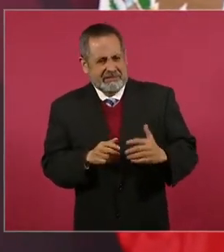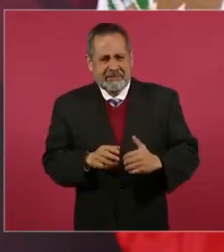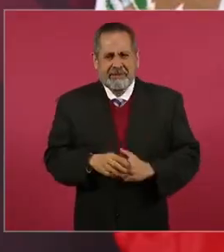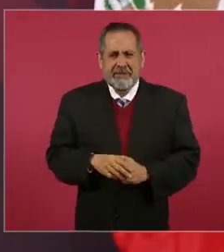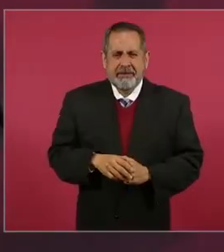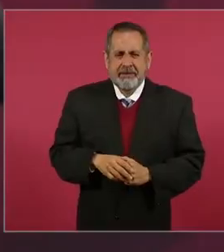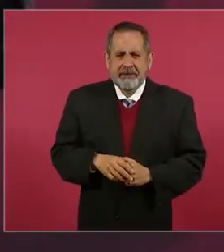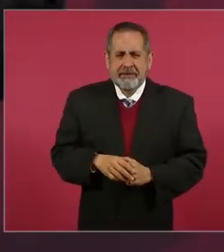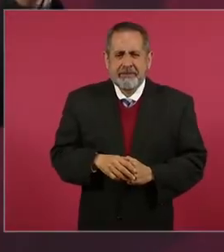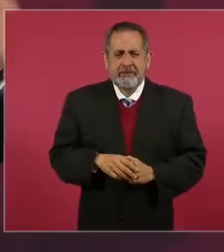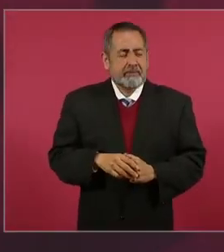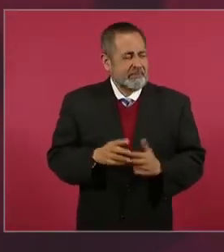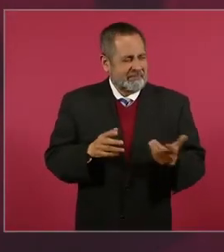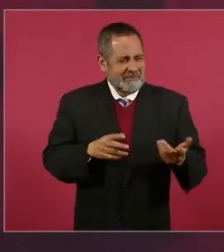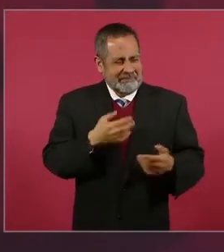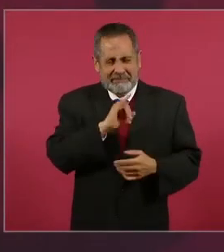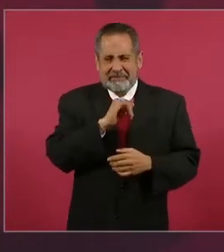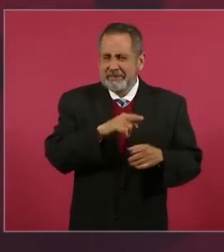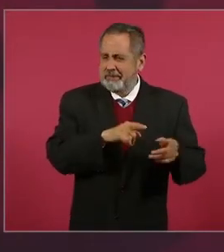son más avanzados